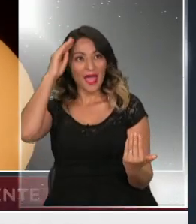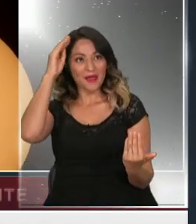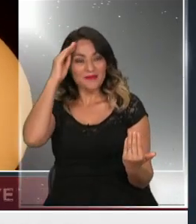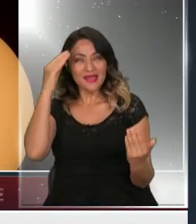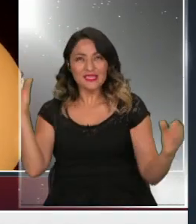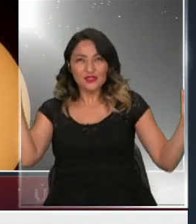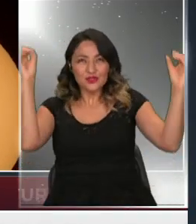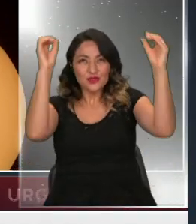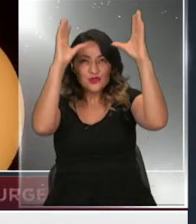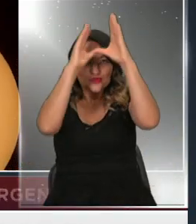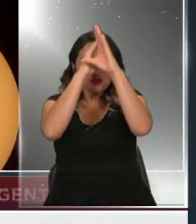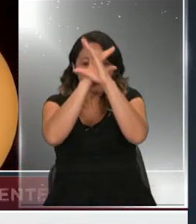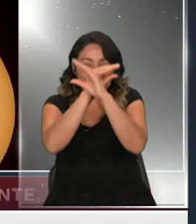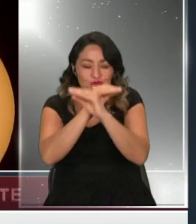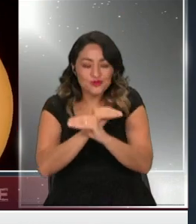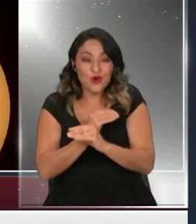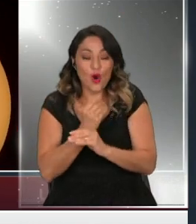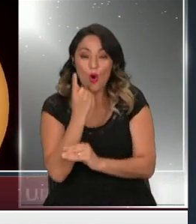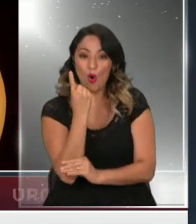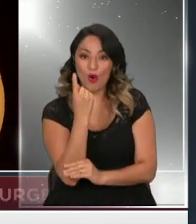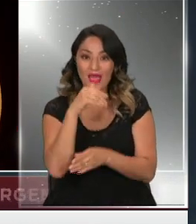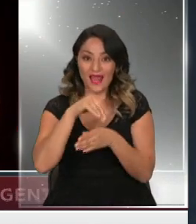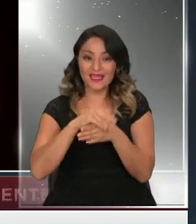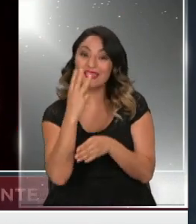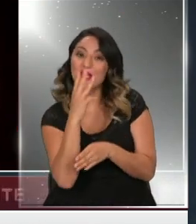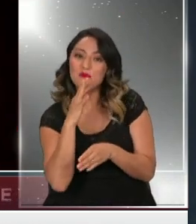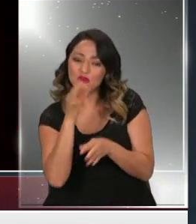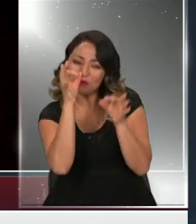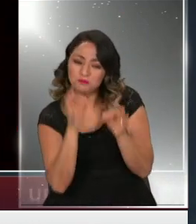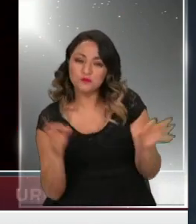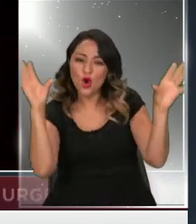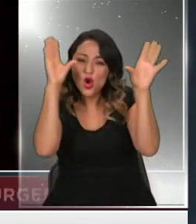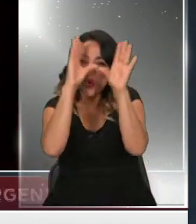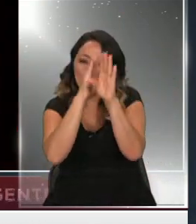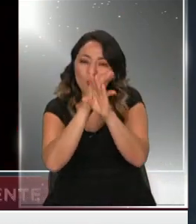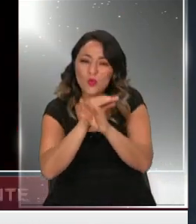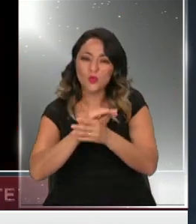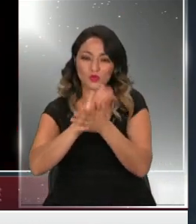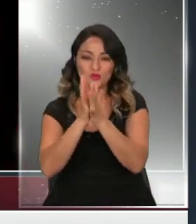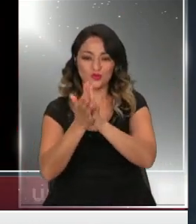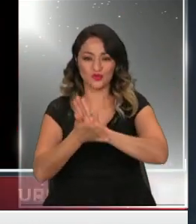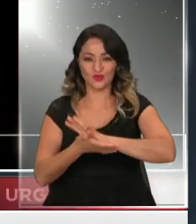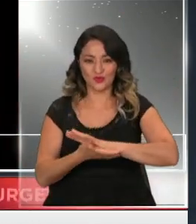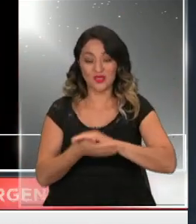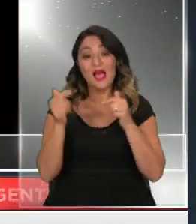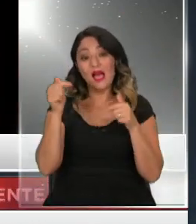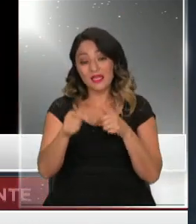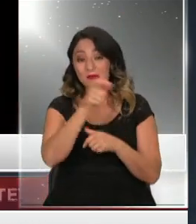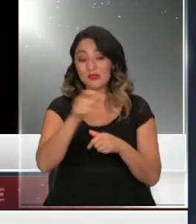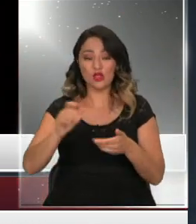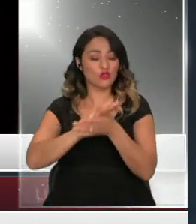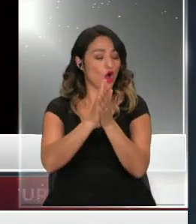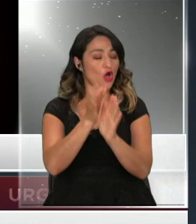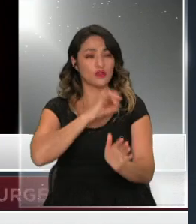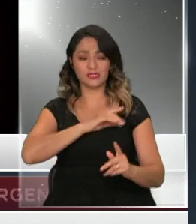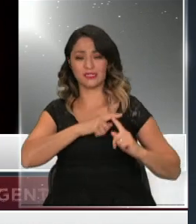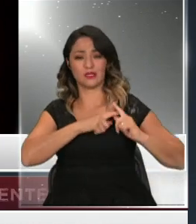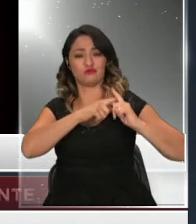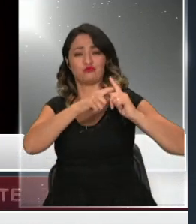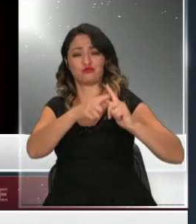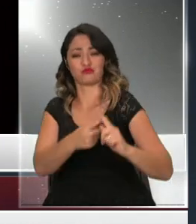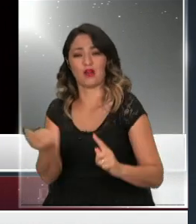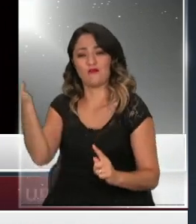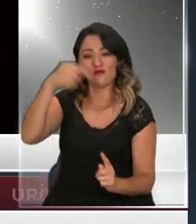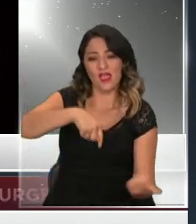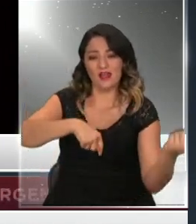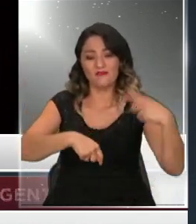total a la 1:03. Miren, aquí hay mucha gente que ha llegado desde distintos lugares de Chile, hicieron un sacrificio, ya viajaron desde la